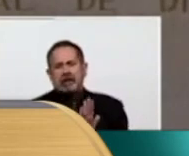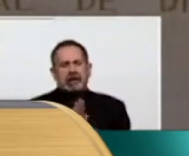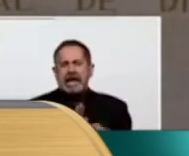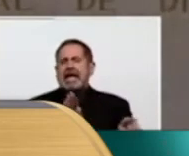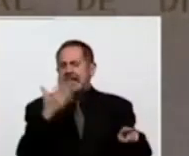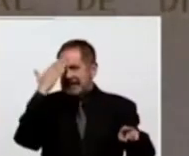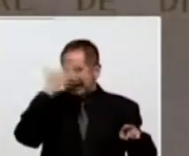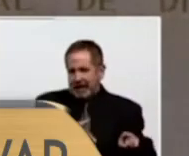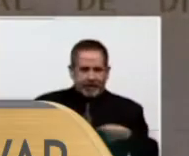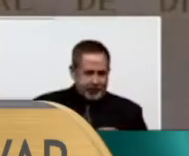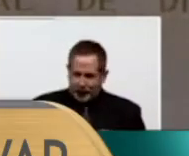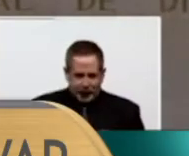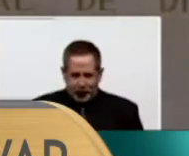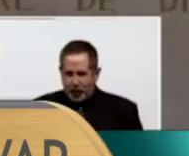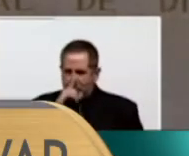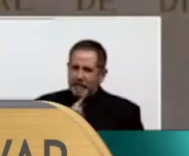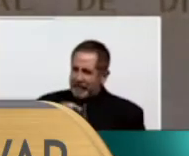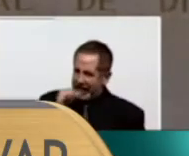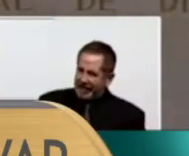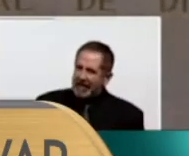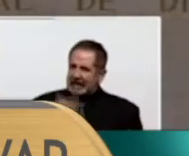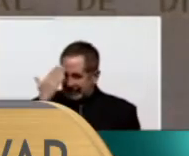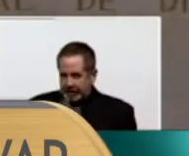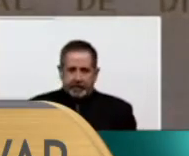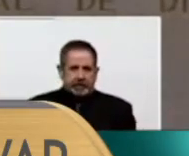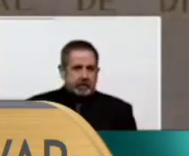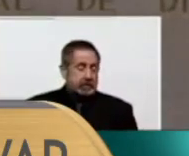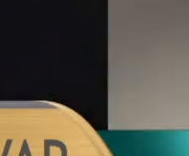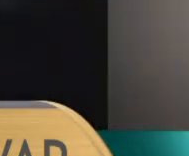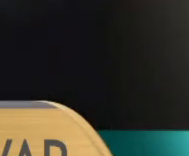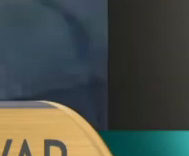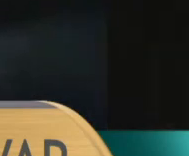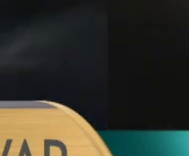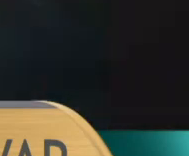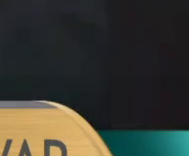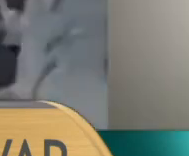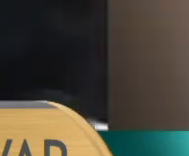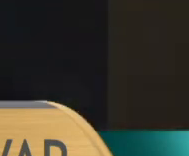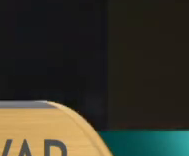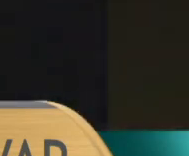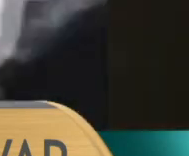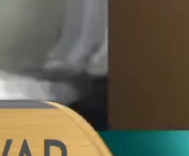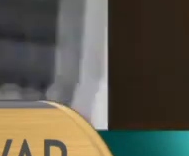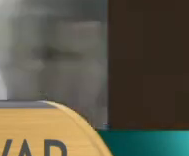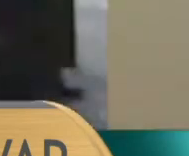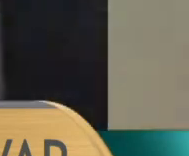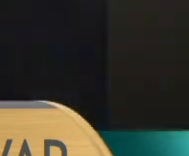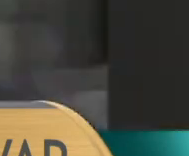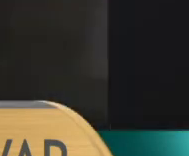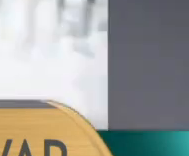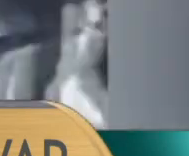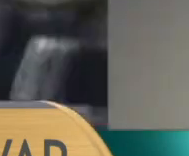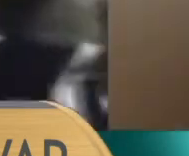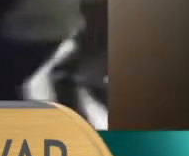En la conferencia de prensa, el presidente de la Suprema Corte respondió sobre su testimonio en el documental El caso Cassé Vallarta, una